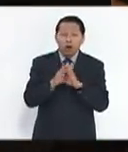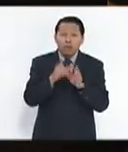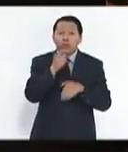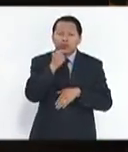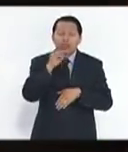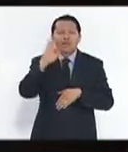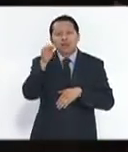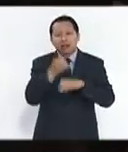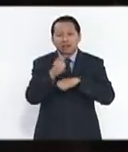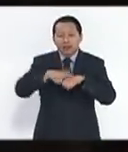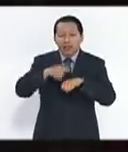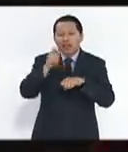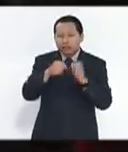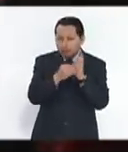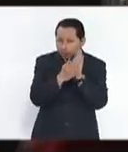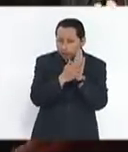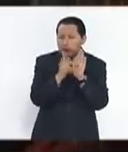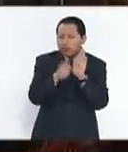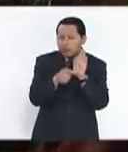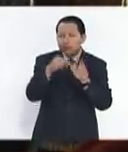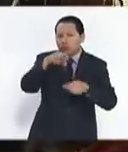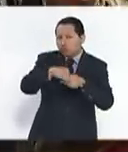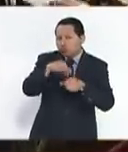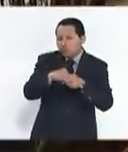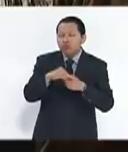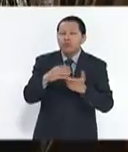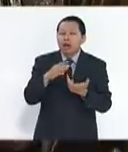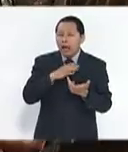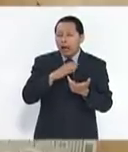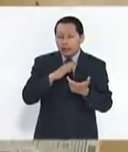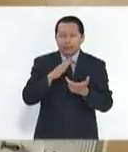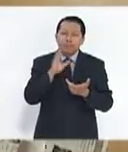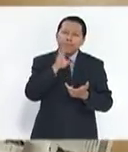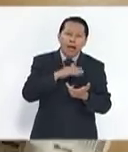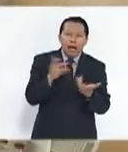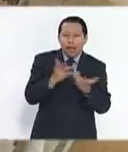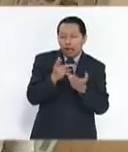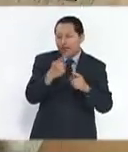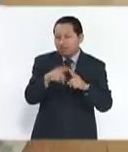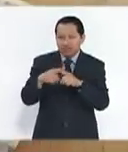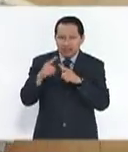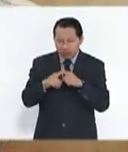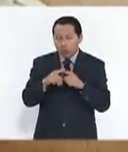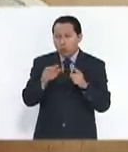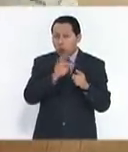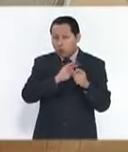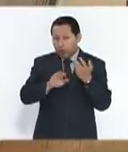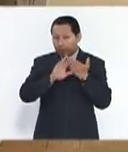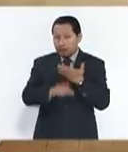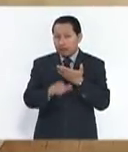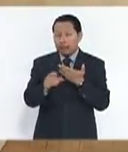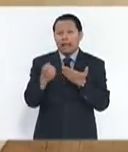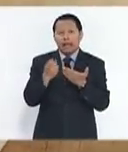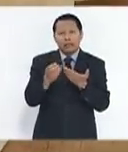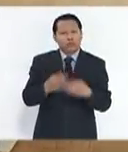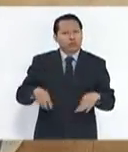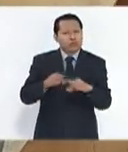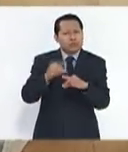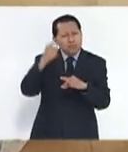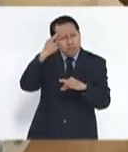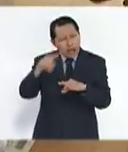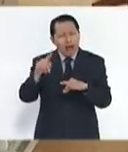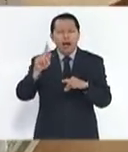son los ilícitos de carácter electoral y prevenirlos durante los próximos comicios. Dijo que será una herramienta importante para proceder en contra de